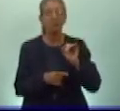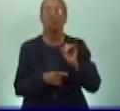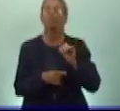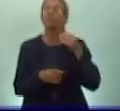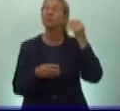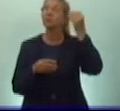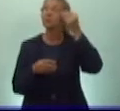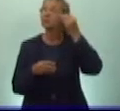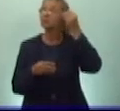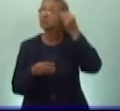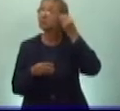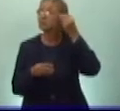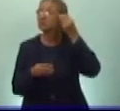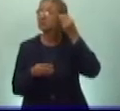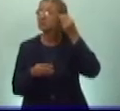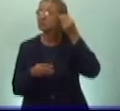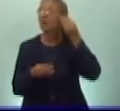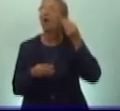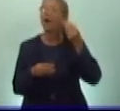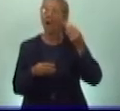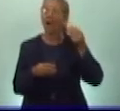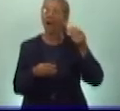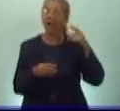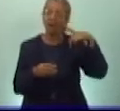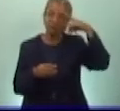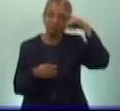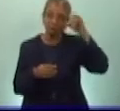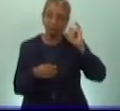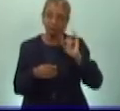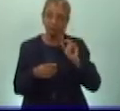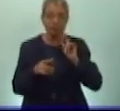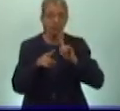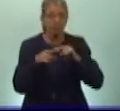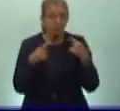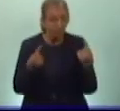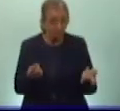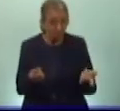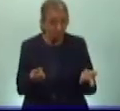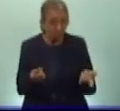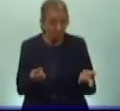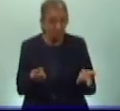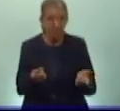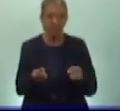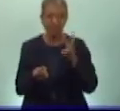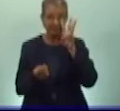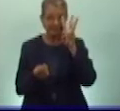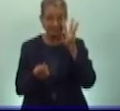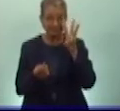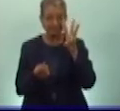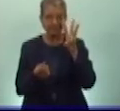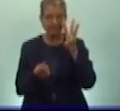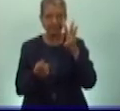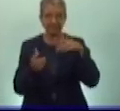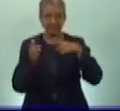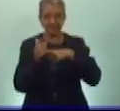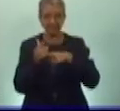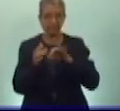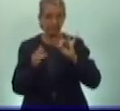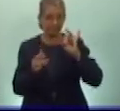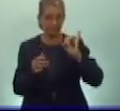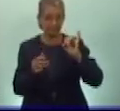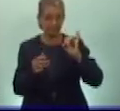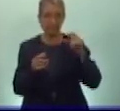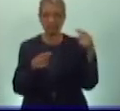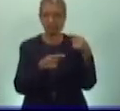piensen. Muy bien, también la respuesta es afirmativa, o sea, sí. ¿Por qué? Porque 3 por